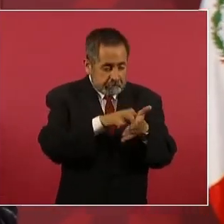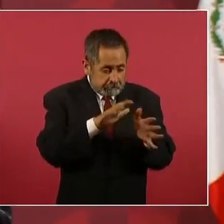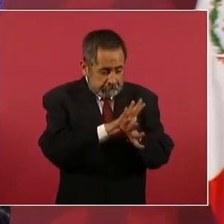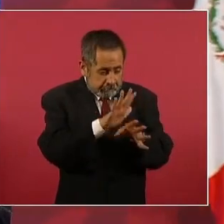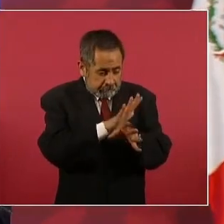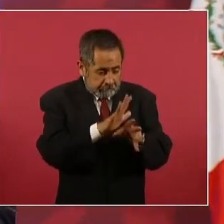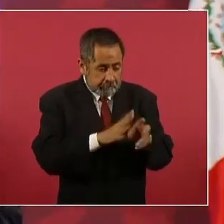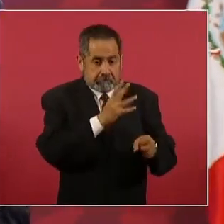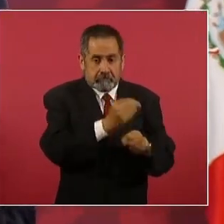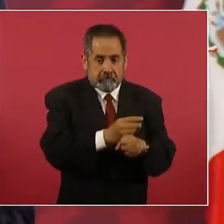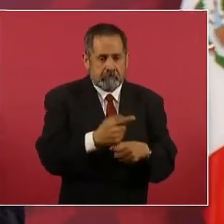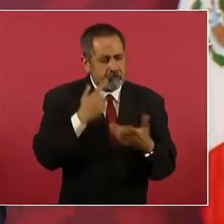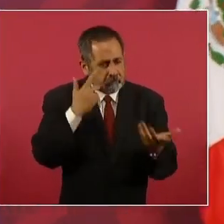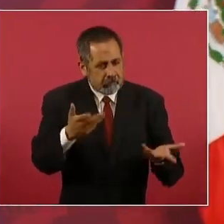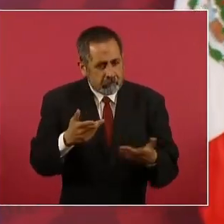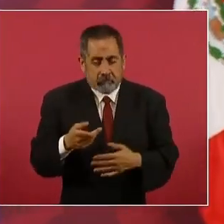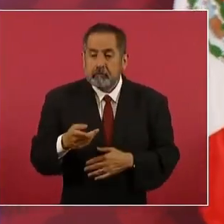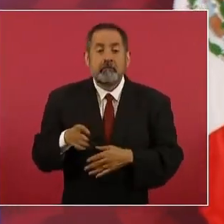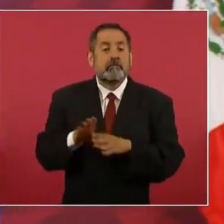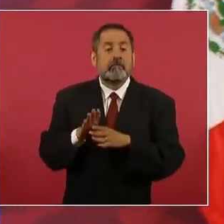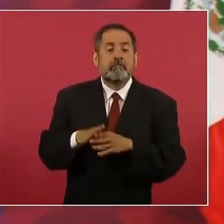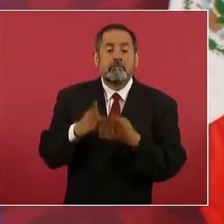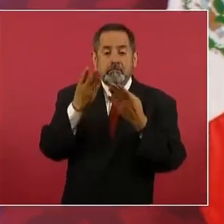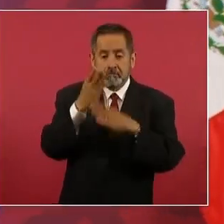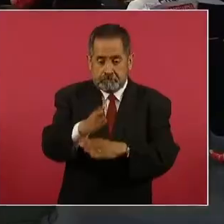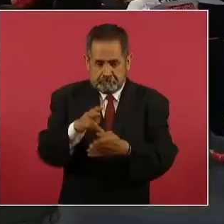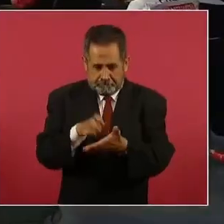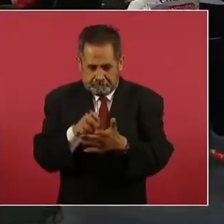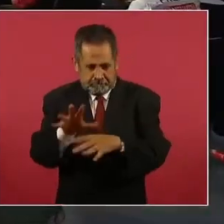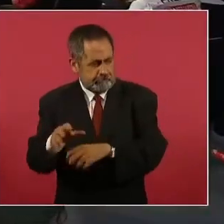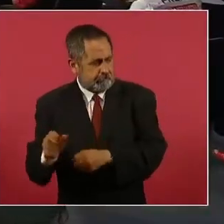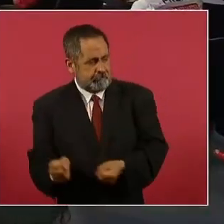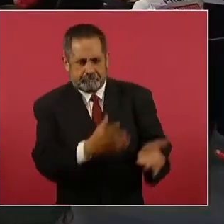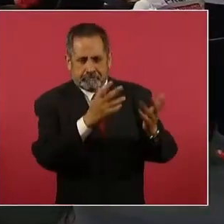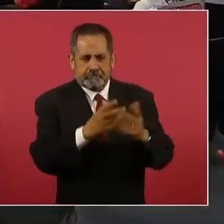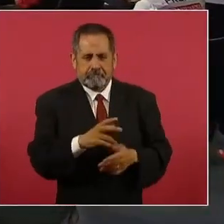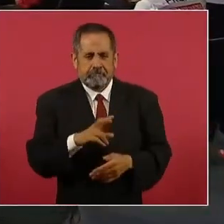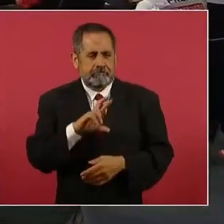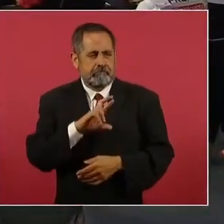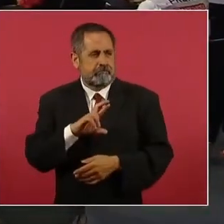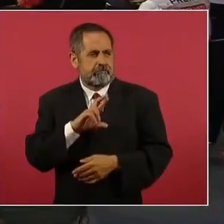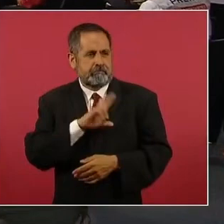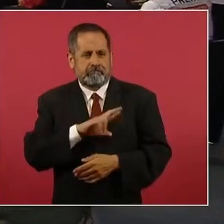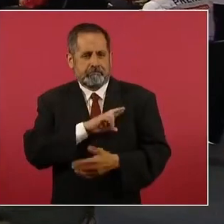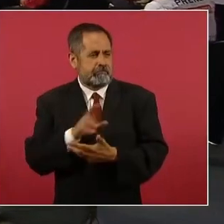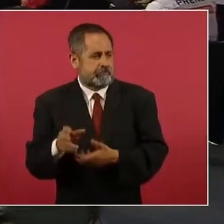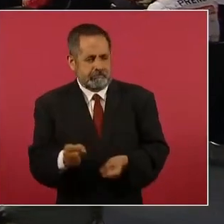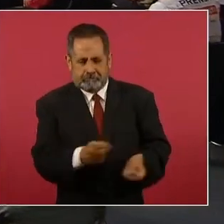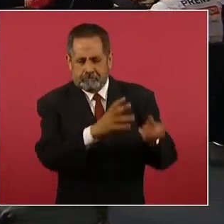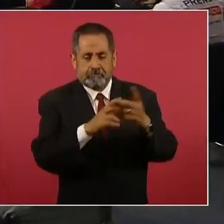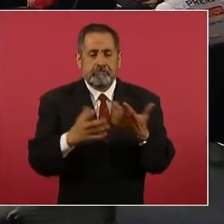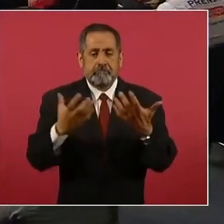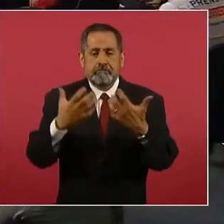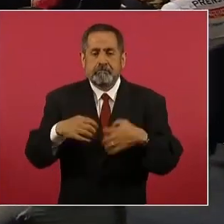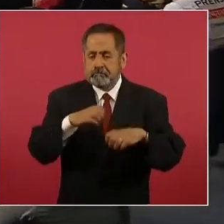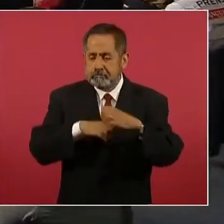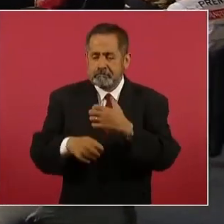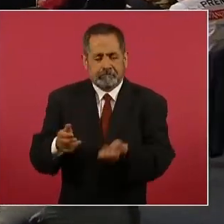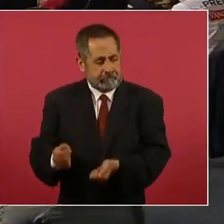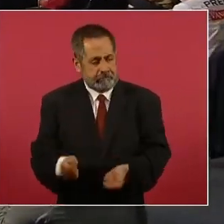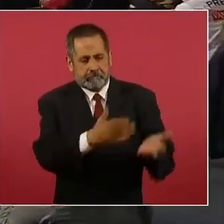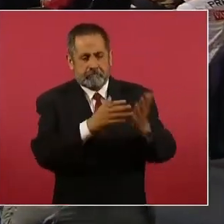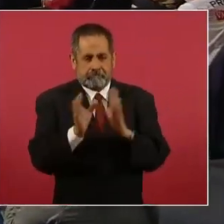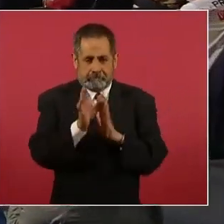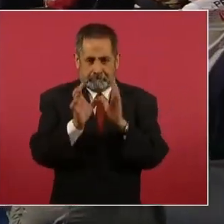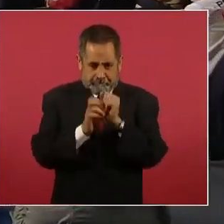de cómo entregaron los bancos y hicieron los cambios legales, de cómo entregaron las empresas, hicieron los cambios